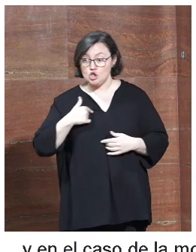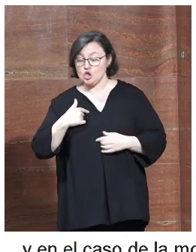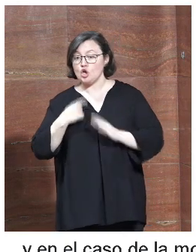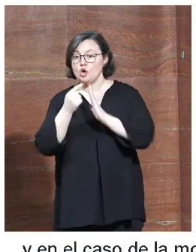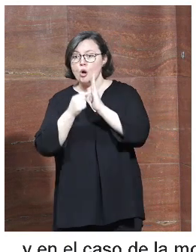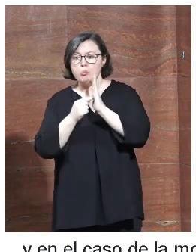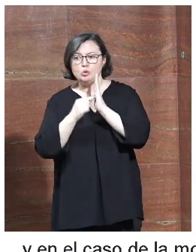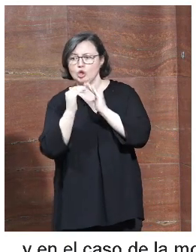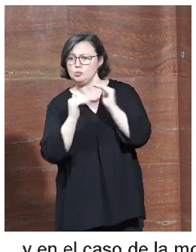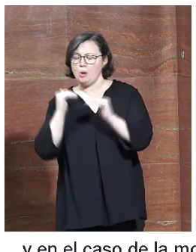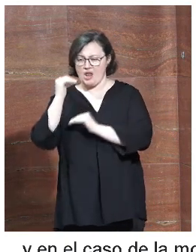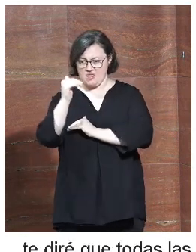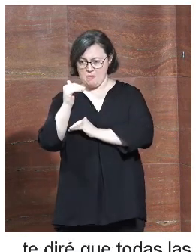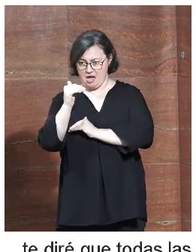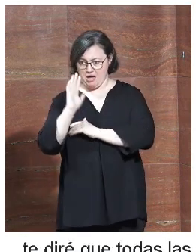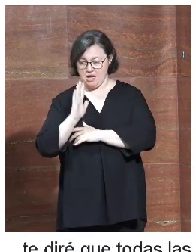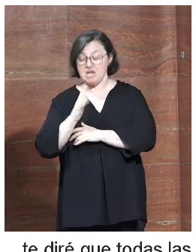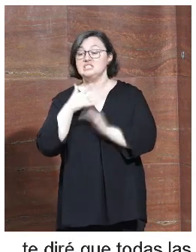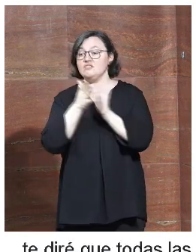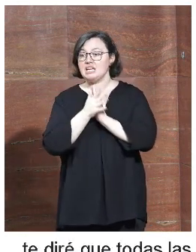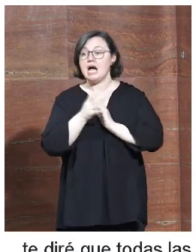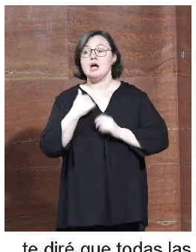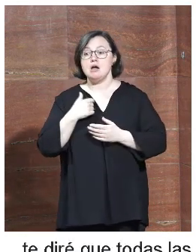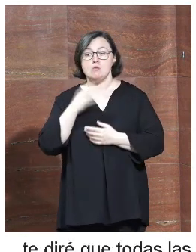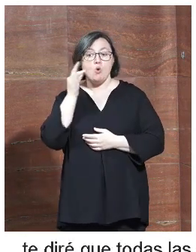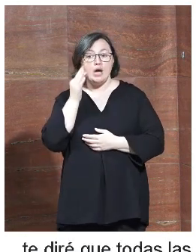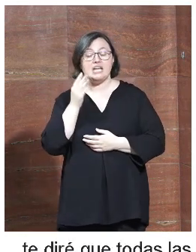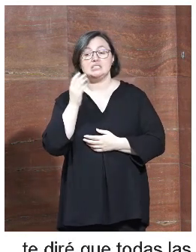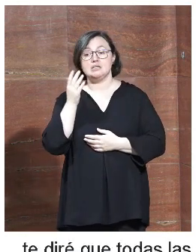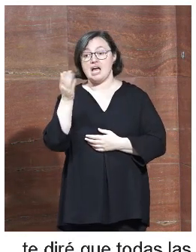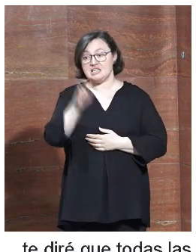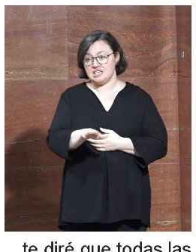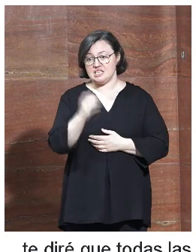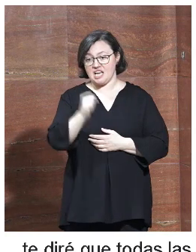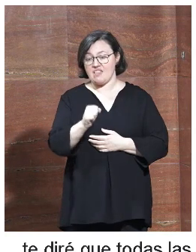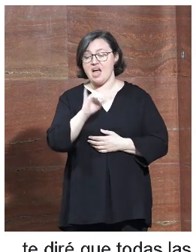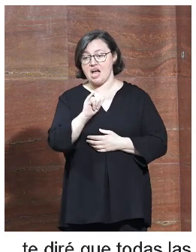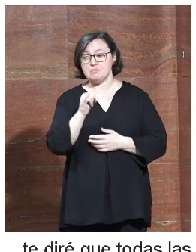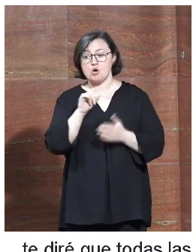que en el caso de la mortalidad sería así. Y lo que sí sabemos también es que el riesgo es 4 veces mayor.